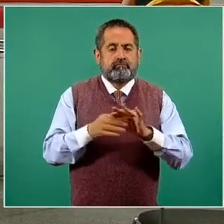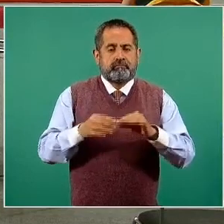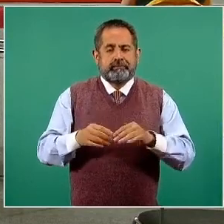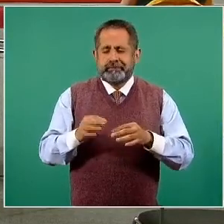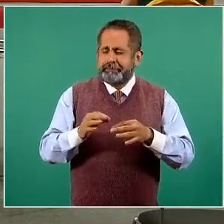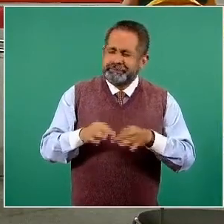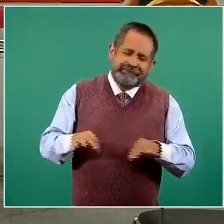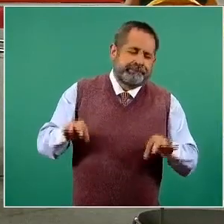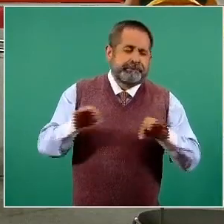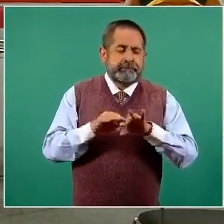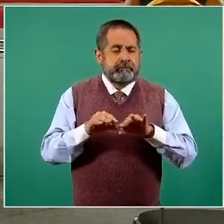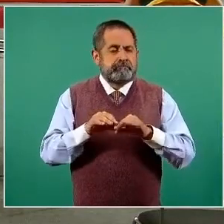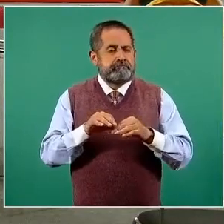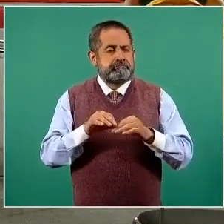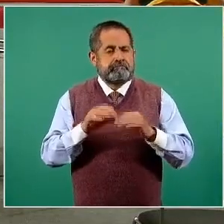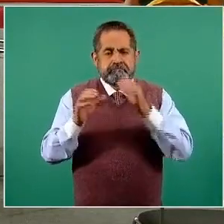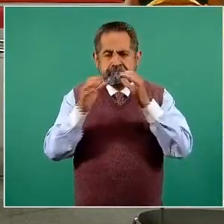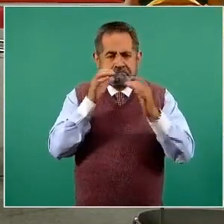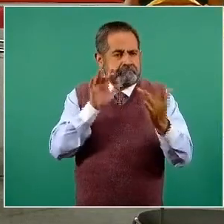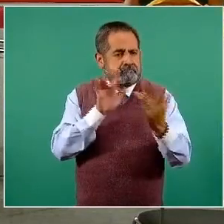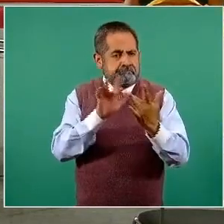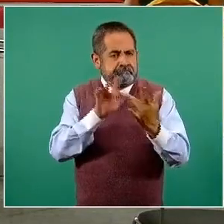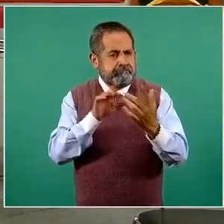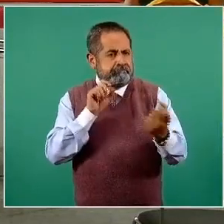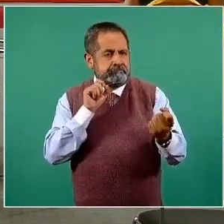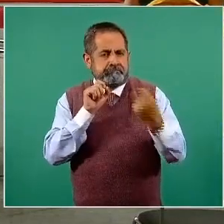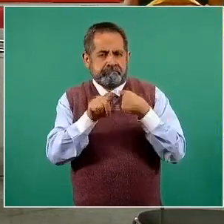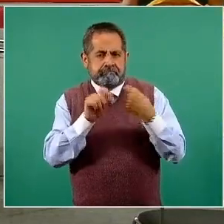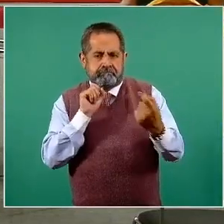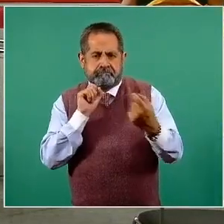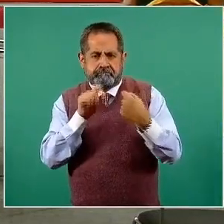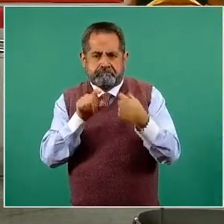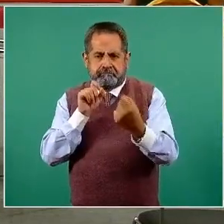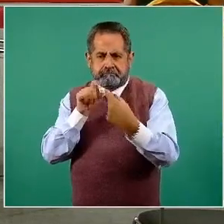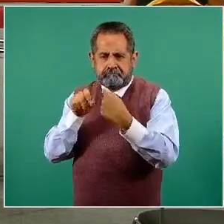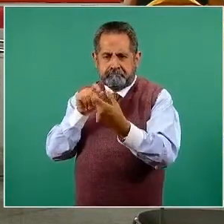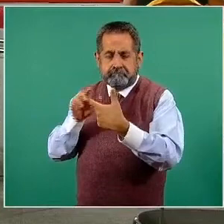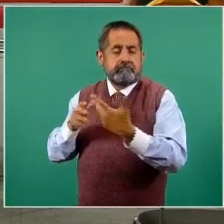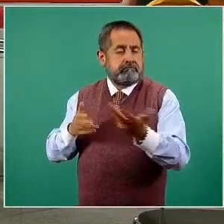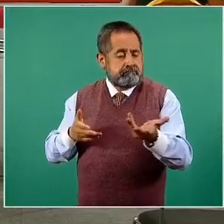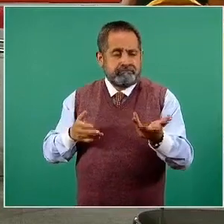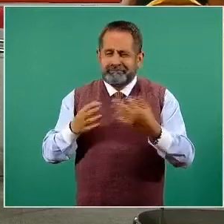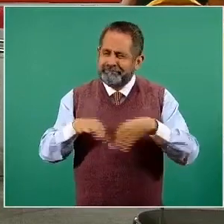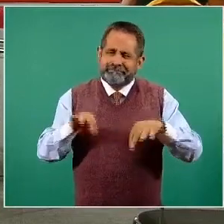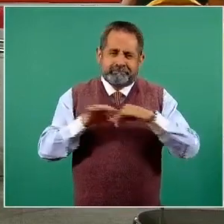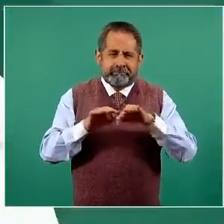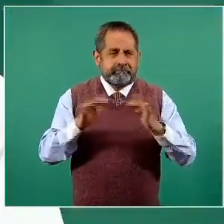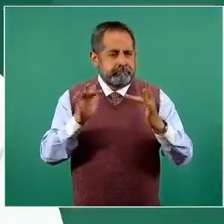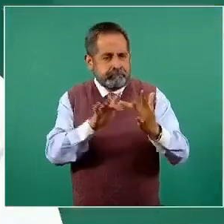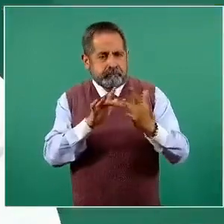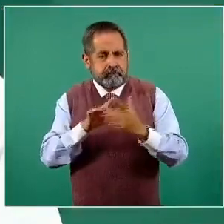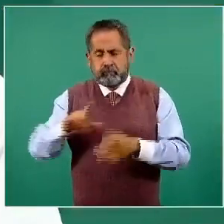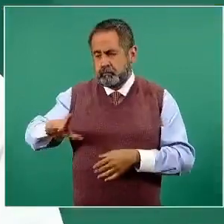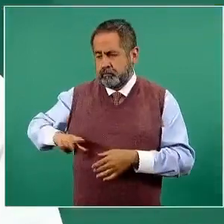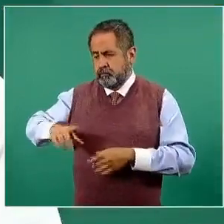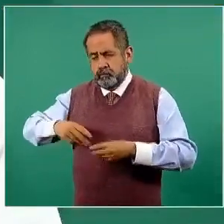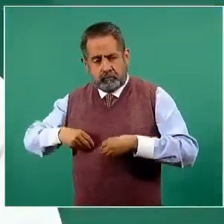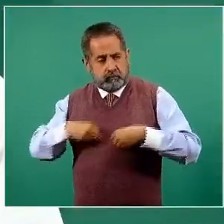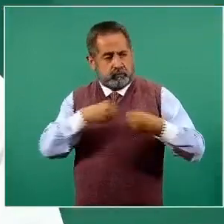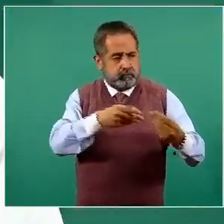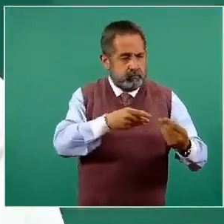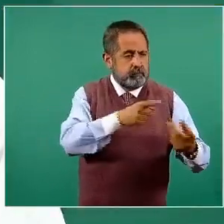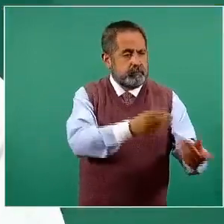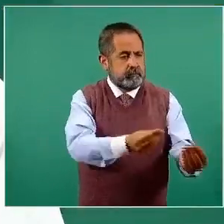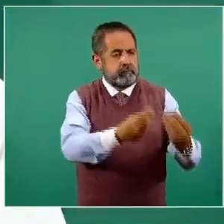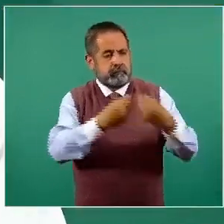La importancia de tener una comunicación bidireccional, del gobierno al pueblo, del pueblo al gobierno. Nos